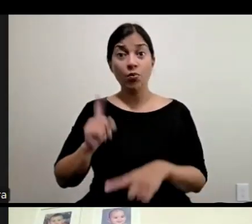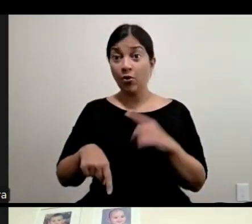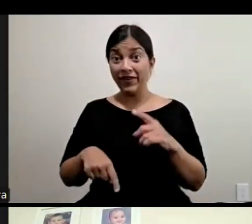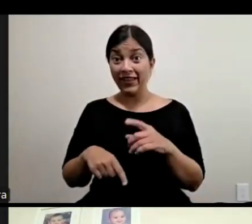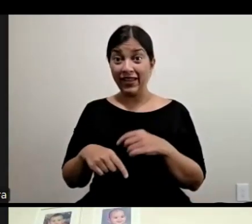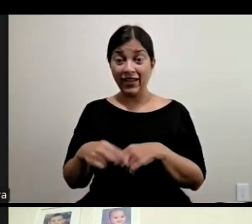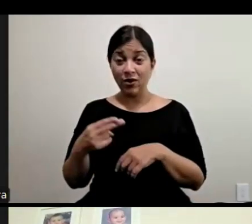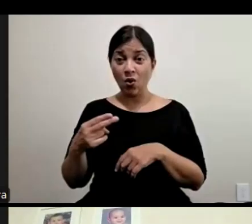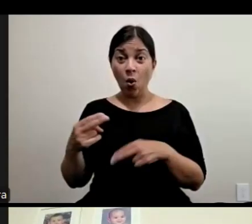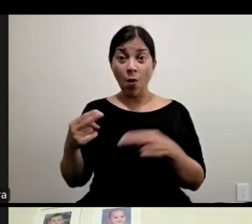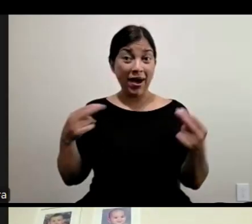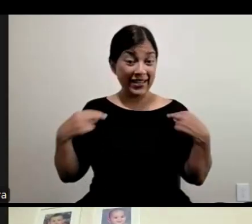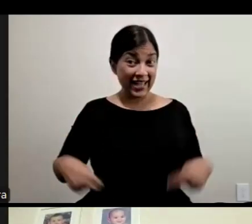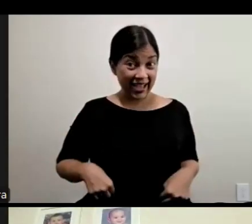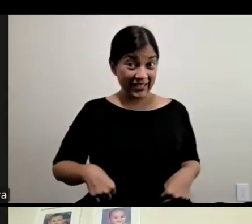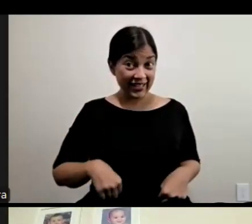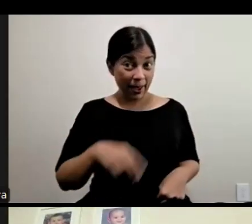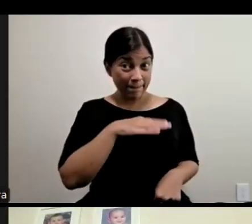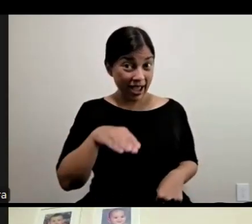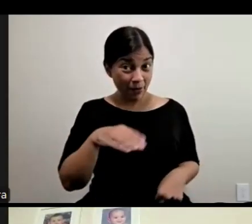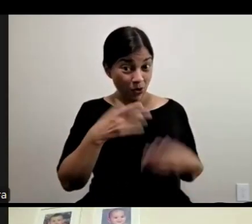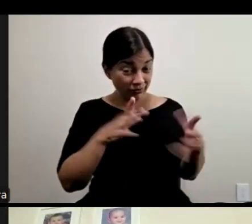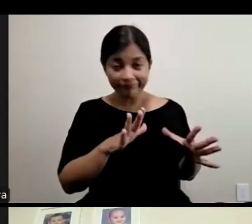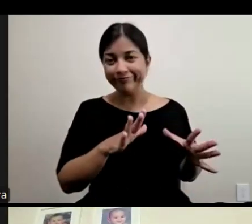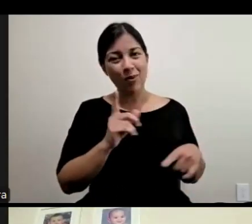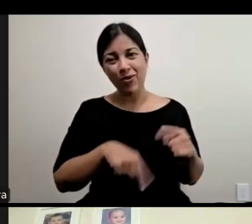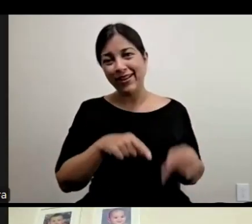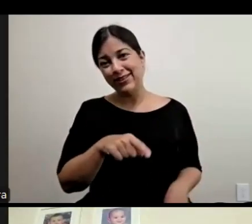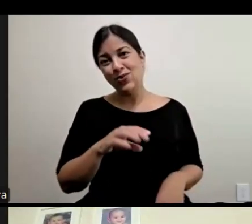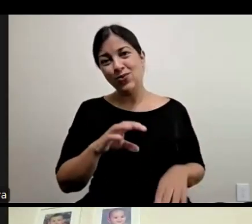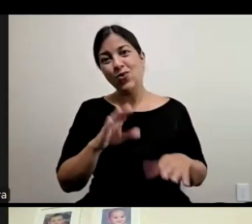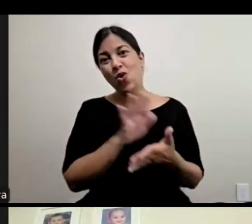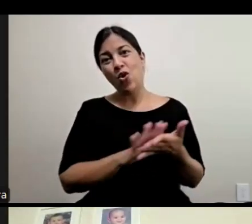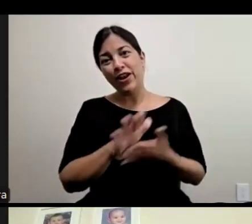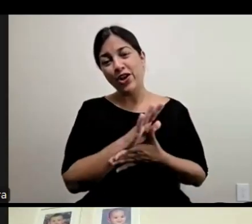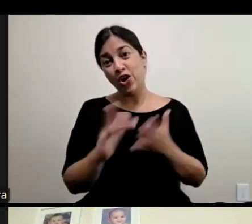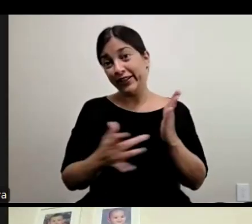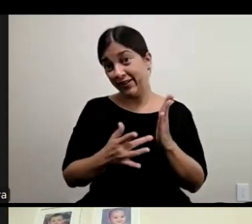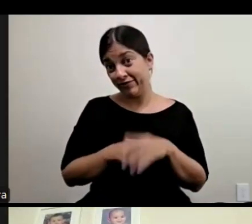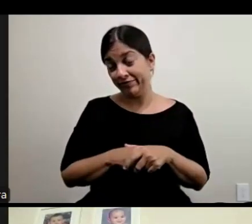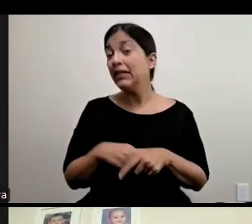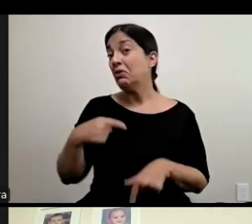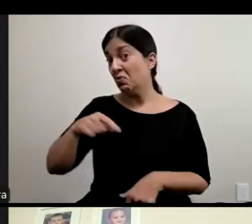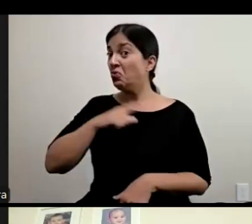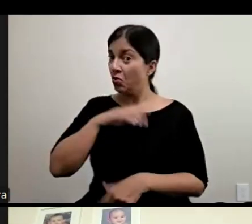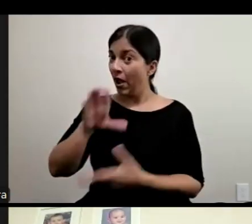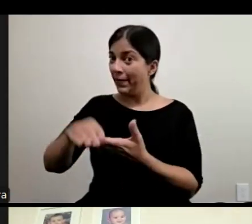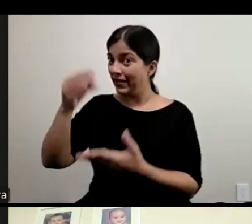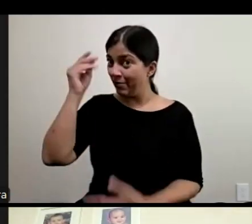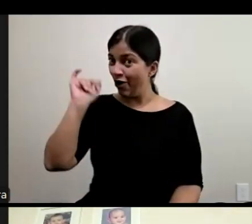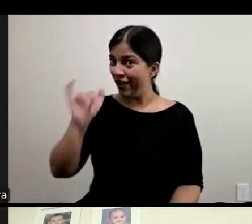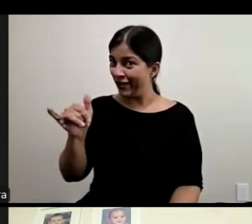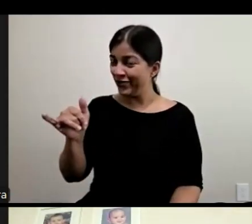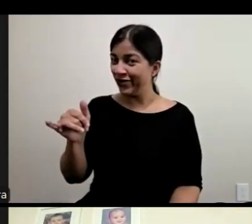un colegio tecnológico. No, y de hecho, no sé, eso lo aprendimos la vez pasada con Carlos Ferrer, que tú no puedes